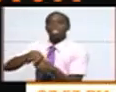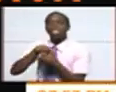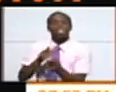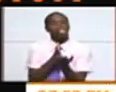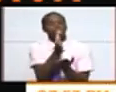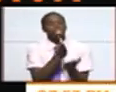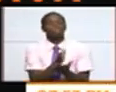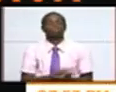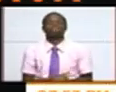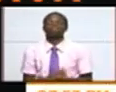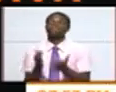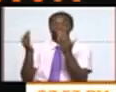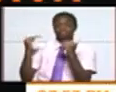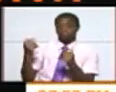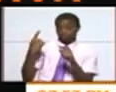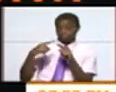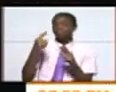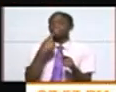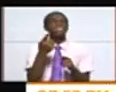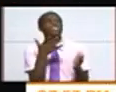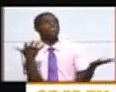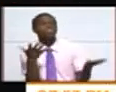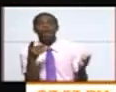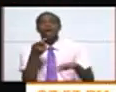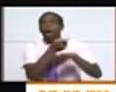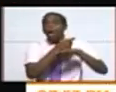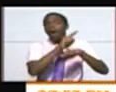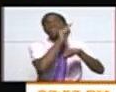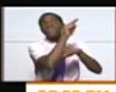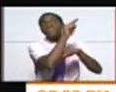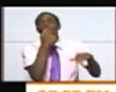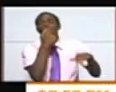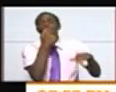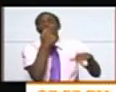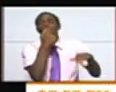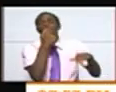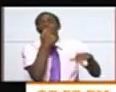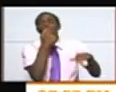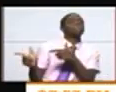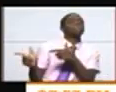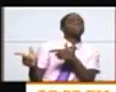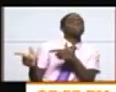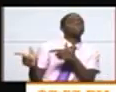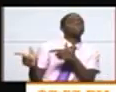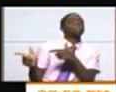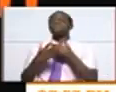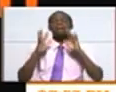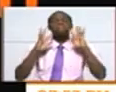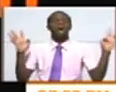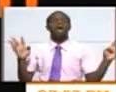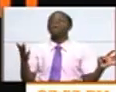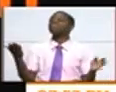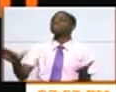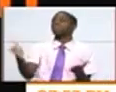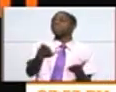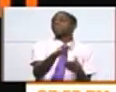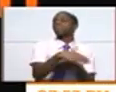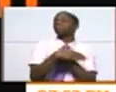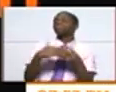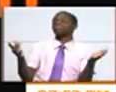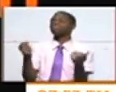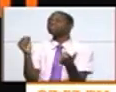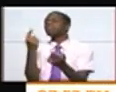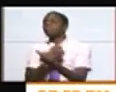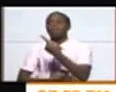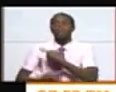que está sucediendo acá en Venezuela es que el gobierno está disparando a mansalva y con saldo de muertos y de